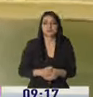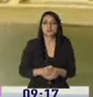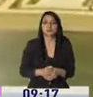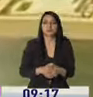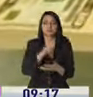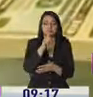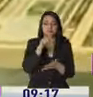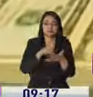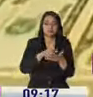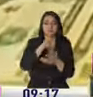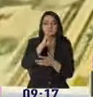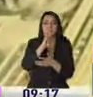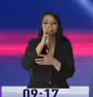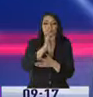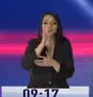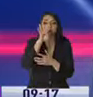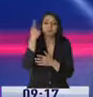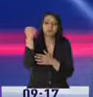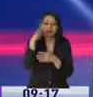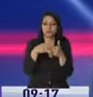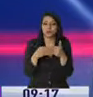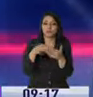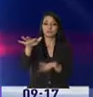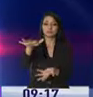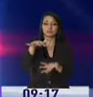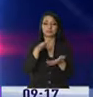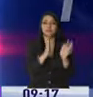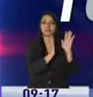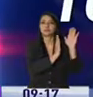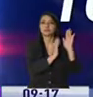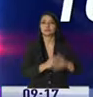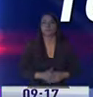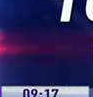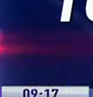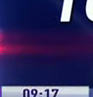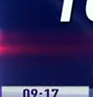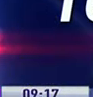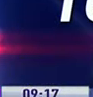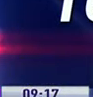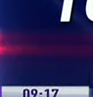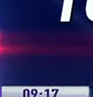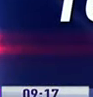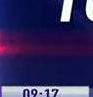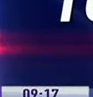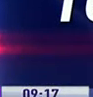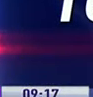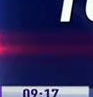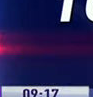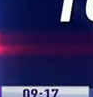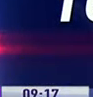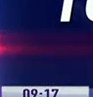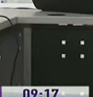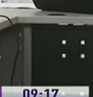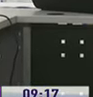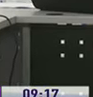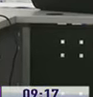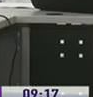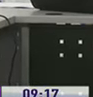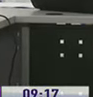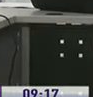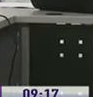1.664 millones de dólares es lo recaudado por conceptos de tributos aduaneros en estos primeros seis meses del 2017,